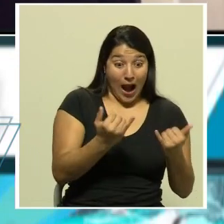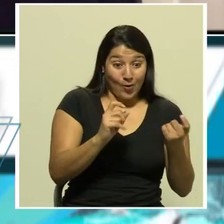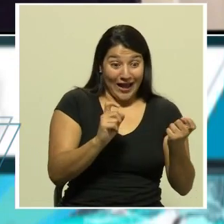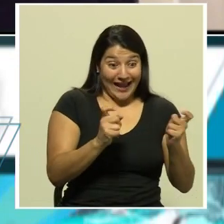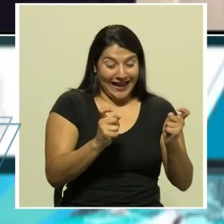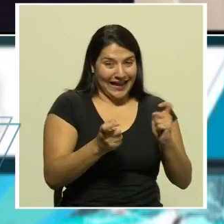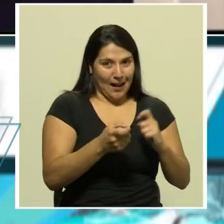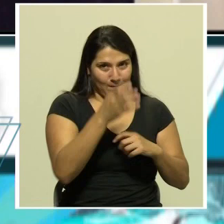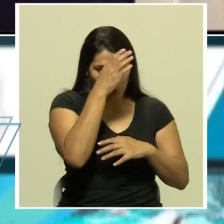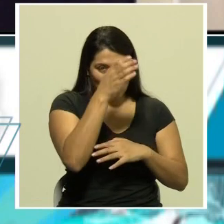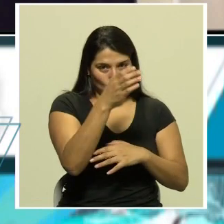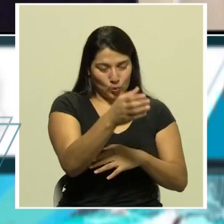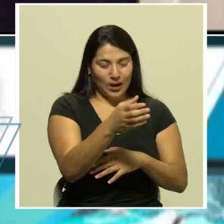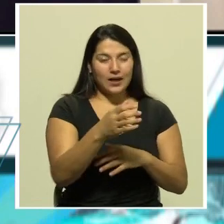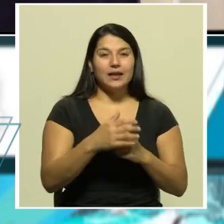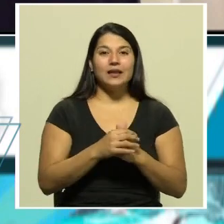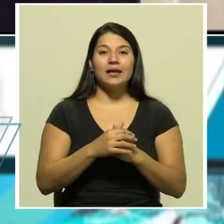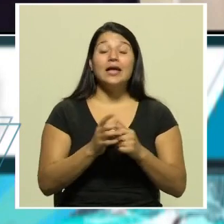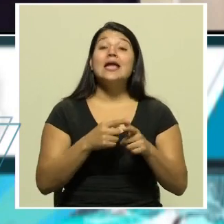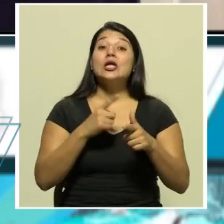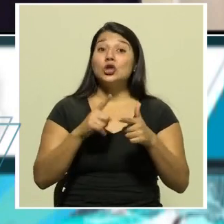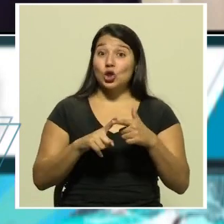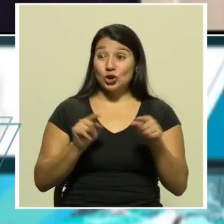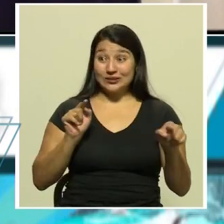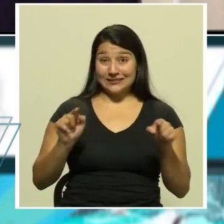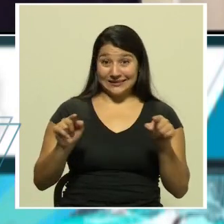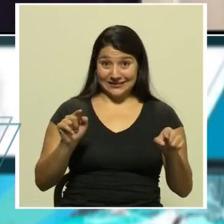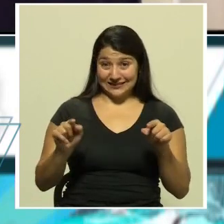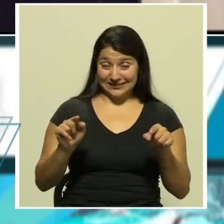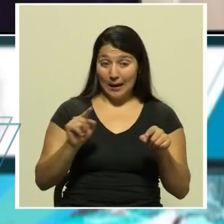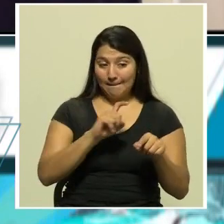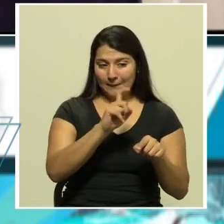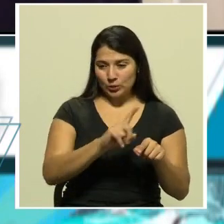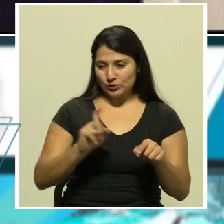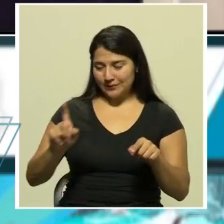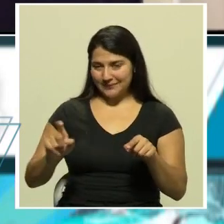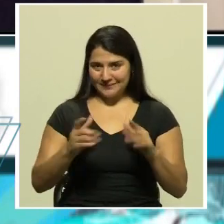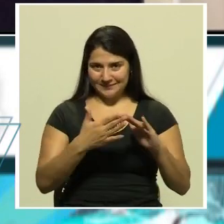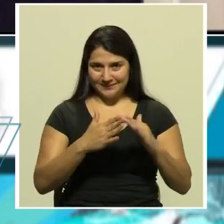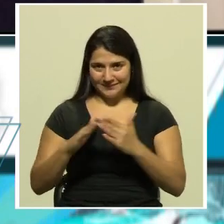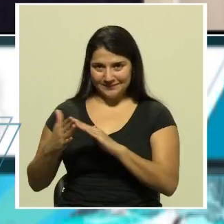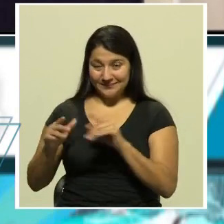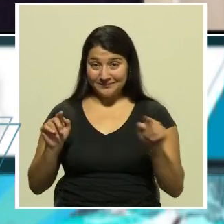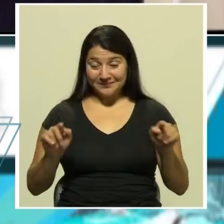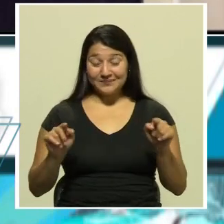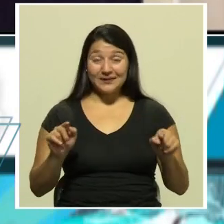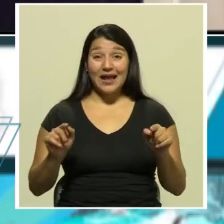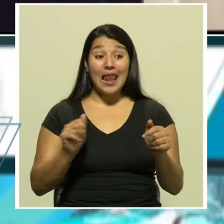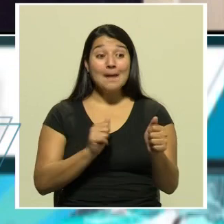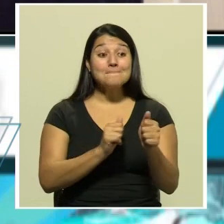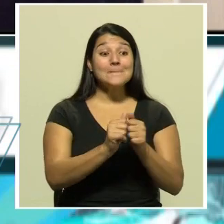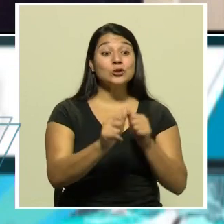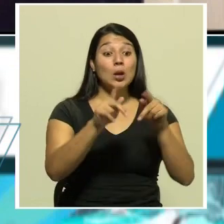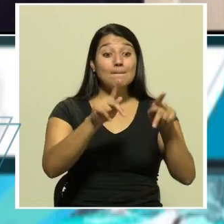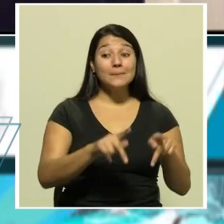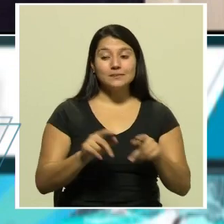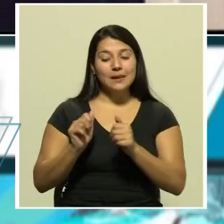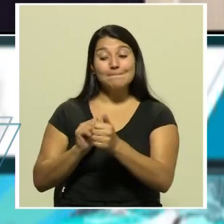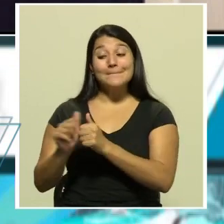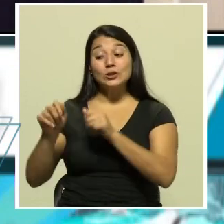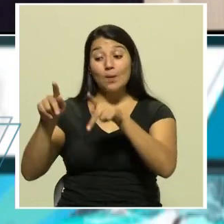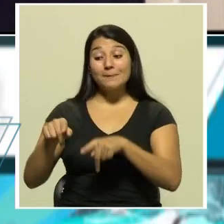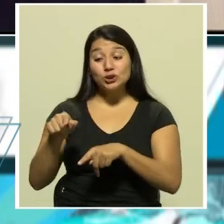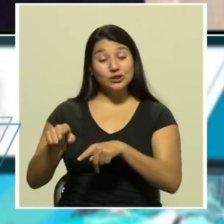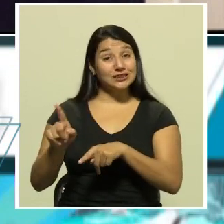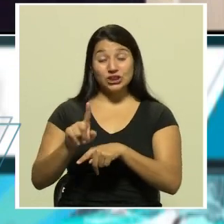solamente un prejuicio, podemos ver que la mayoría de las personas no jóvenes,